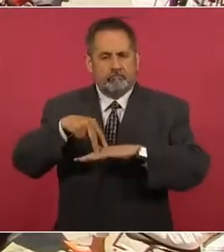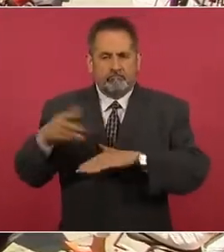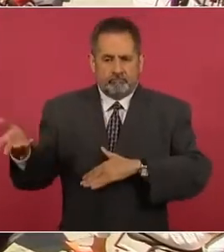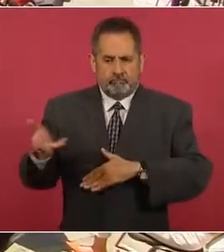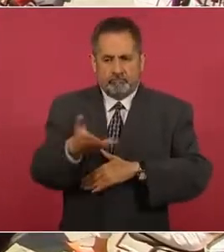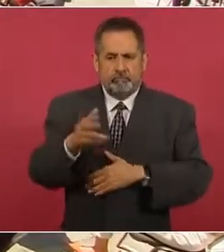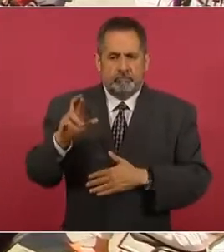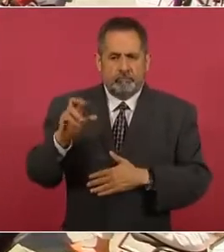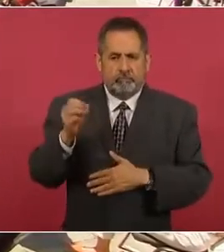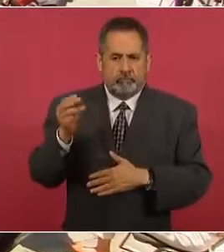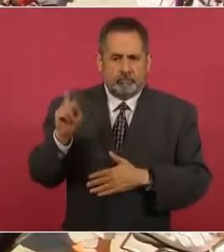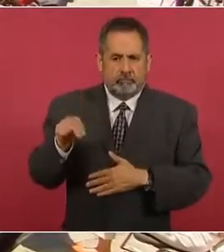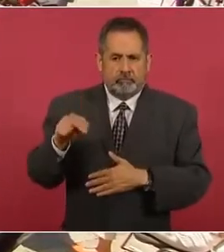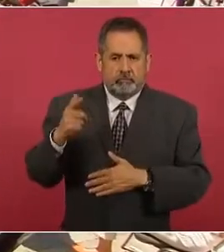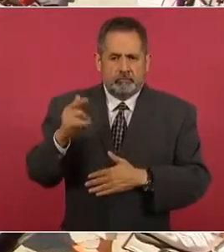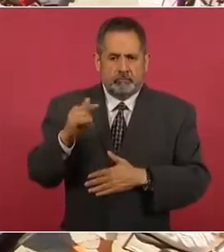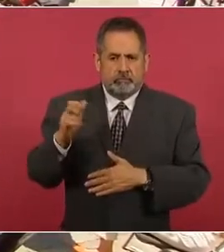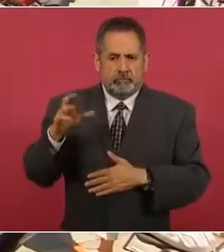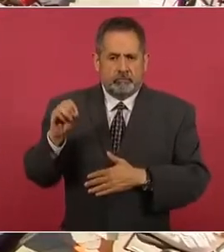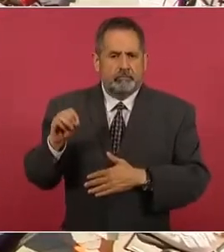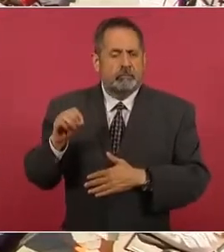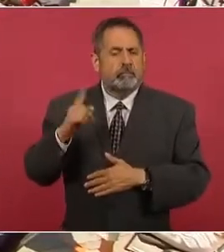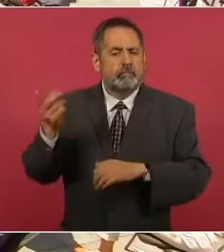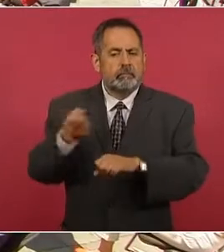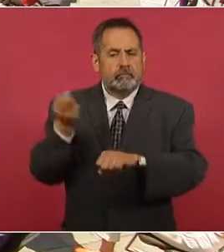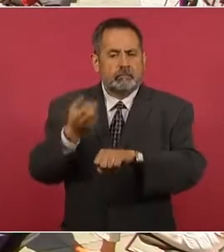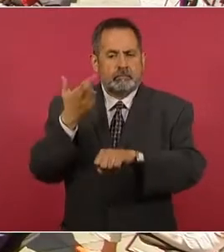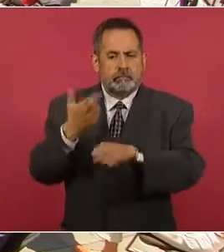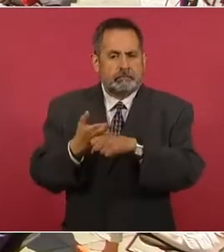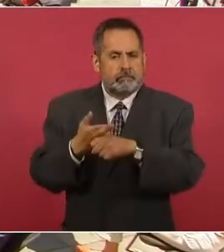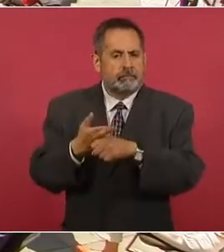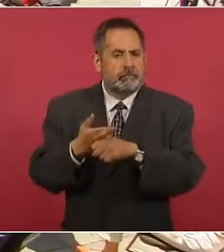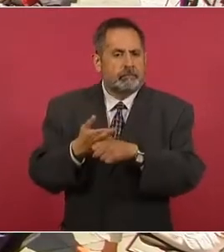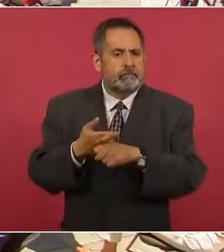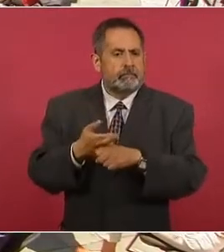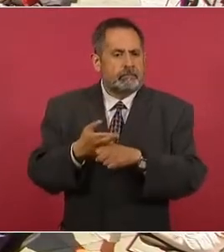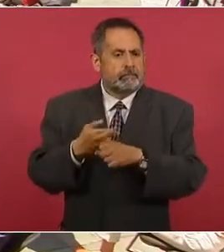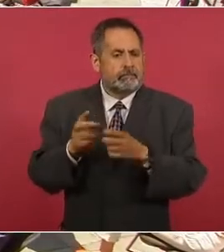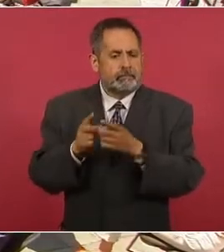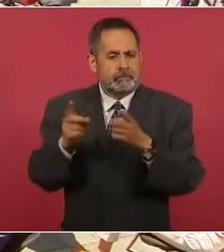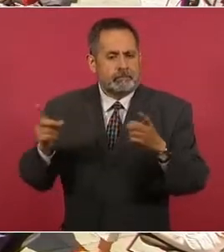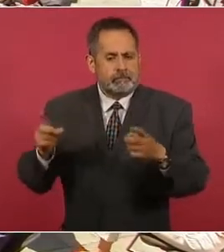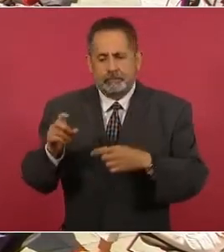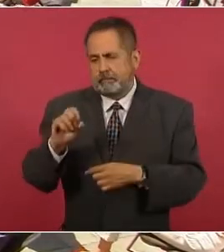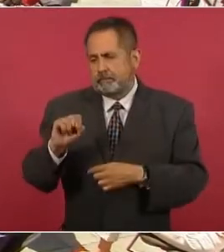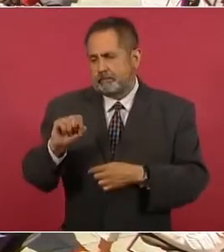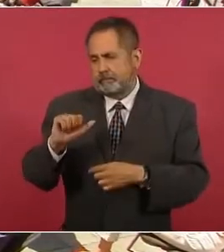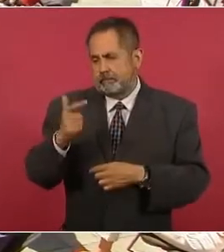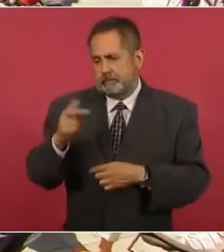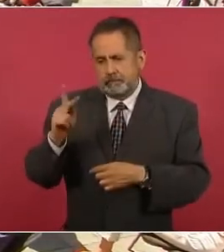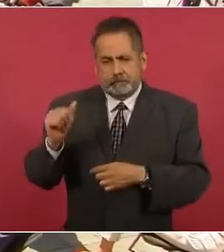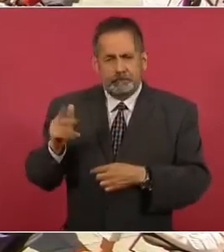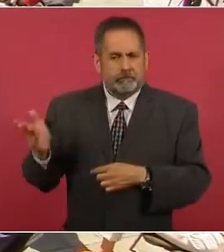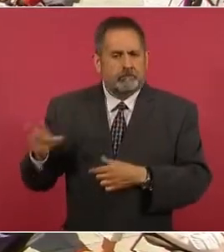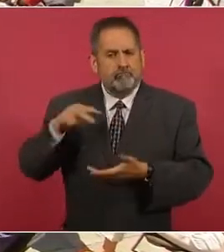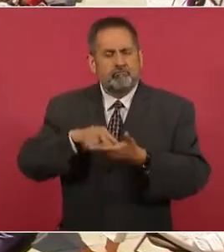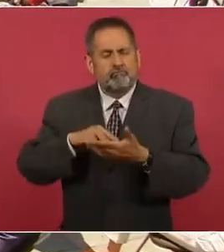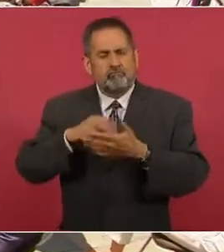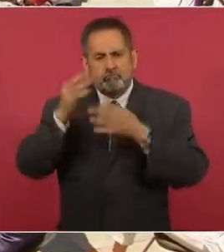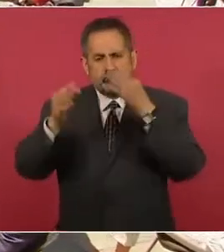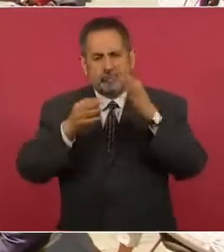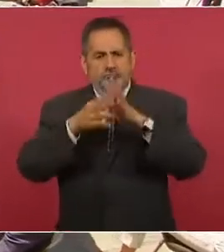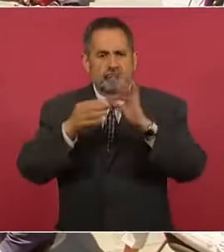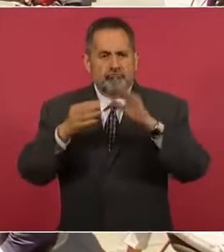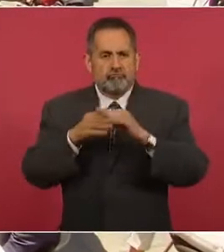a Román Guillermo Meyer Falcón, secretario de Desarrollo Agrario, Territorial y Urbano, quien dirigirá el mensaje